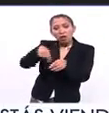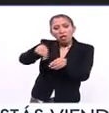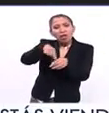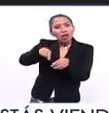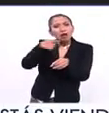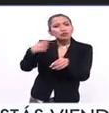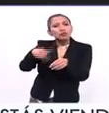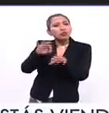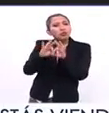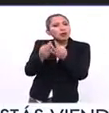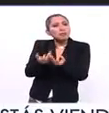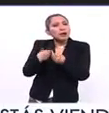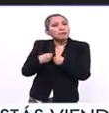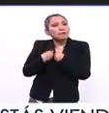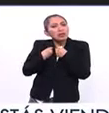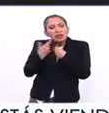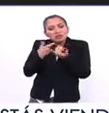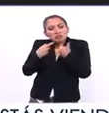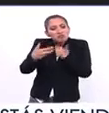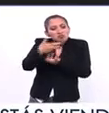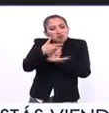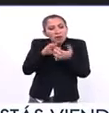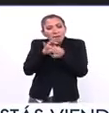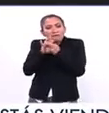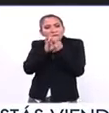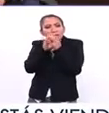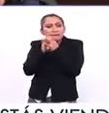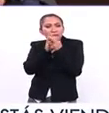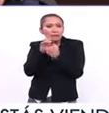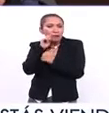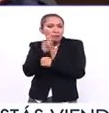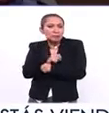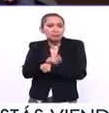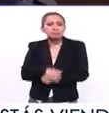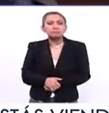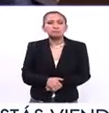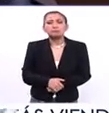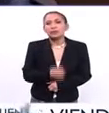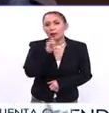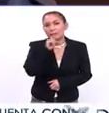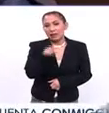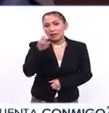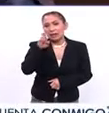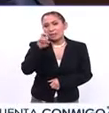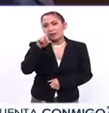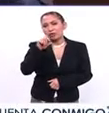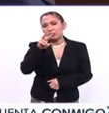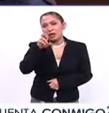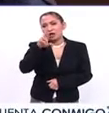que fue como su manera de sobrevivir y de estrechar lazos muy solidarios, ¿no? No, y además en el caso de